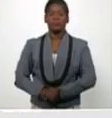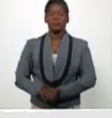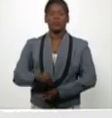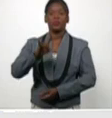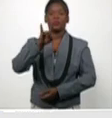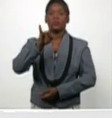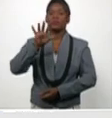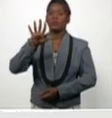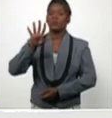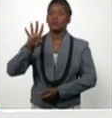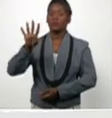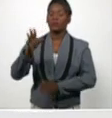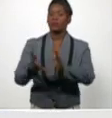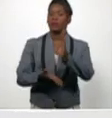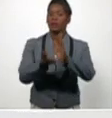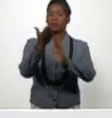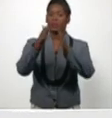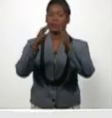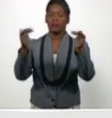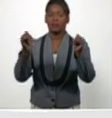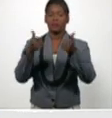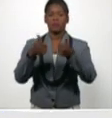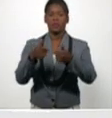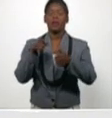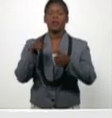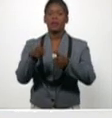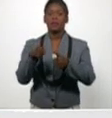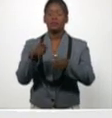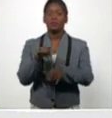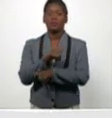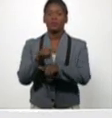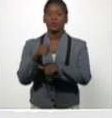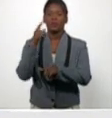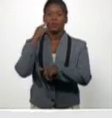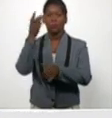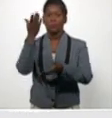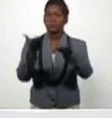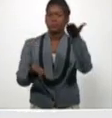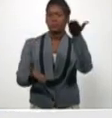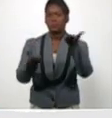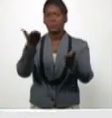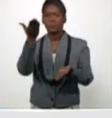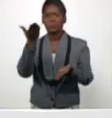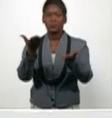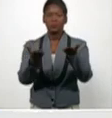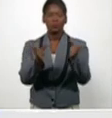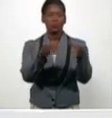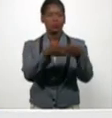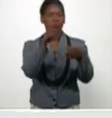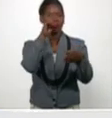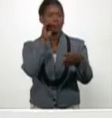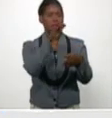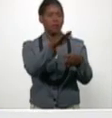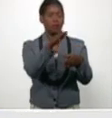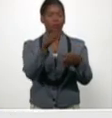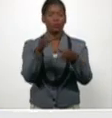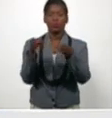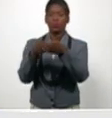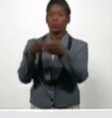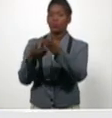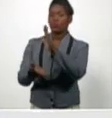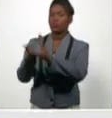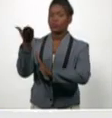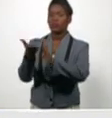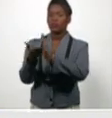954 altas. Esto es lo que permite un balance positivo y una reducción del número de